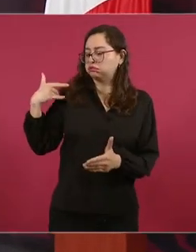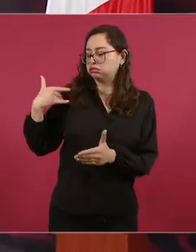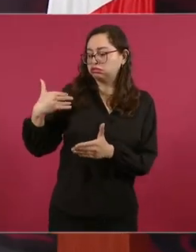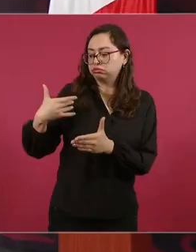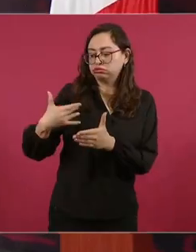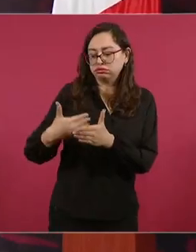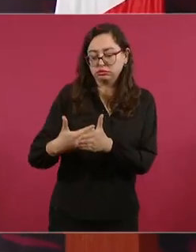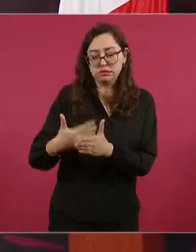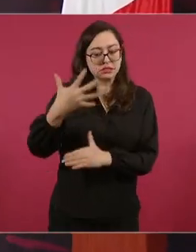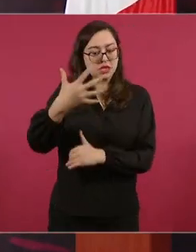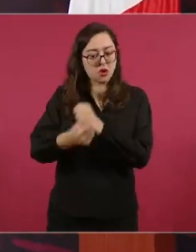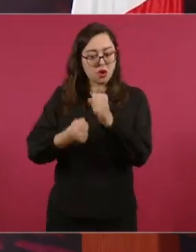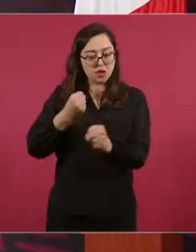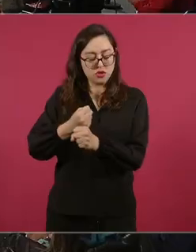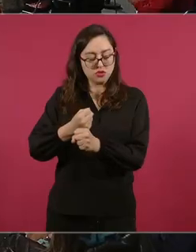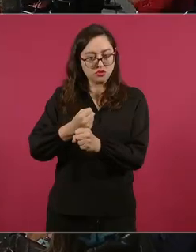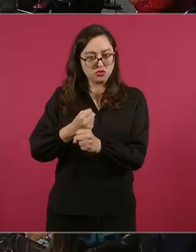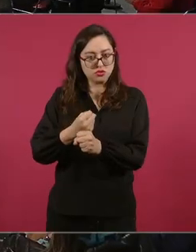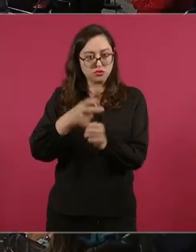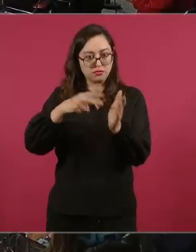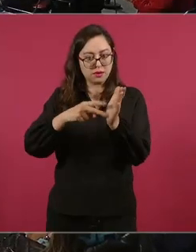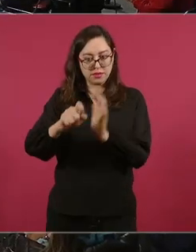2018. A ver si nos pasa,